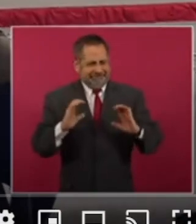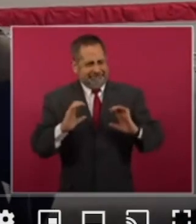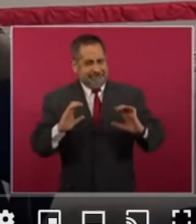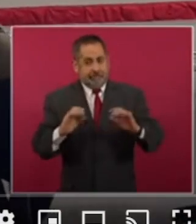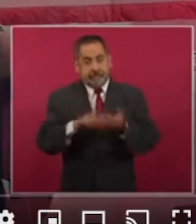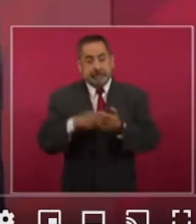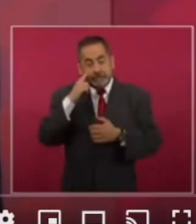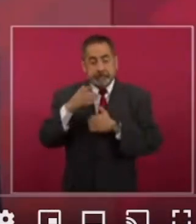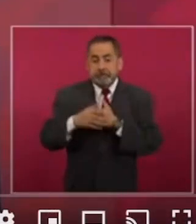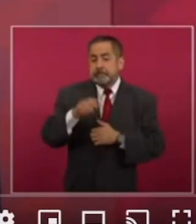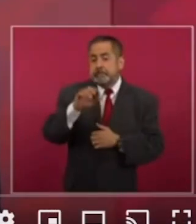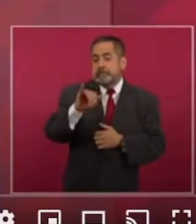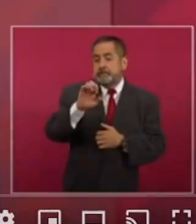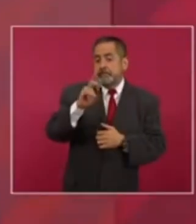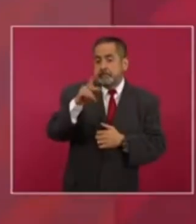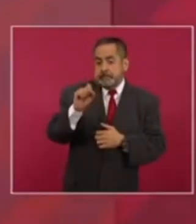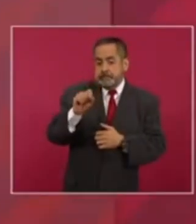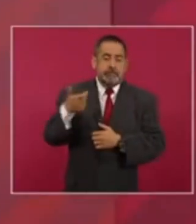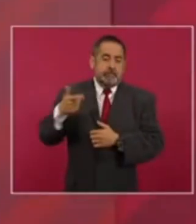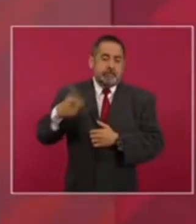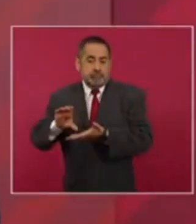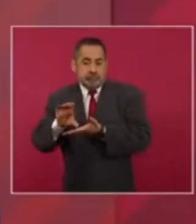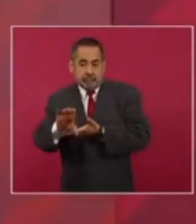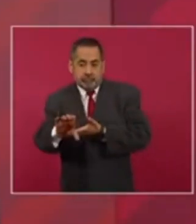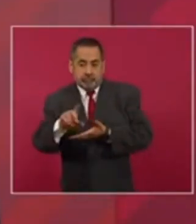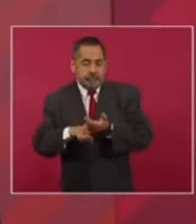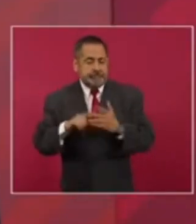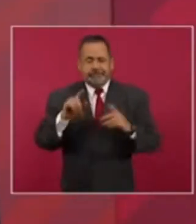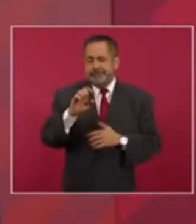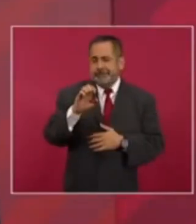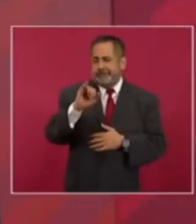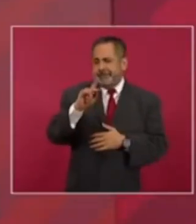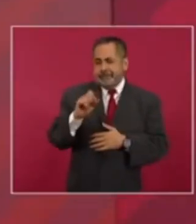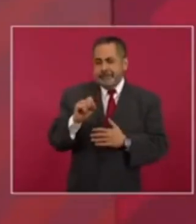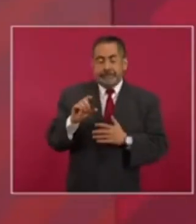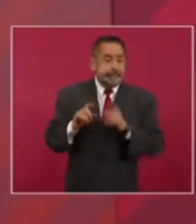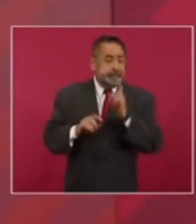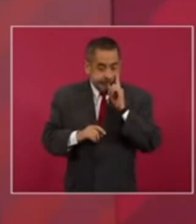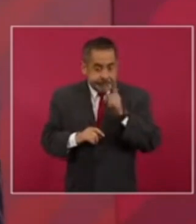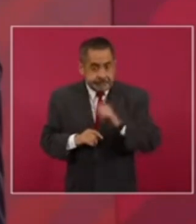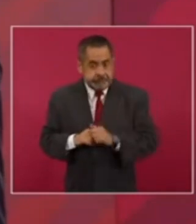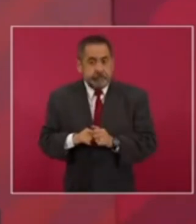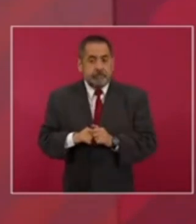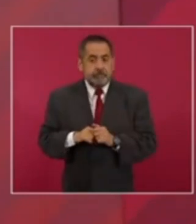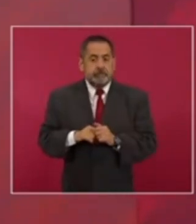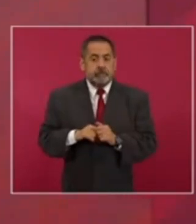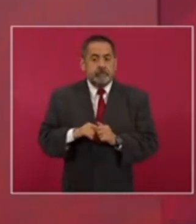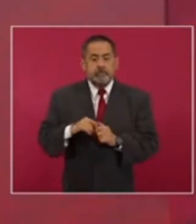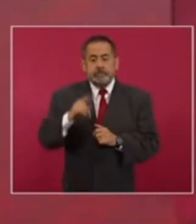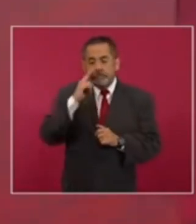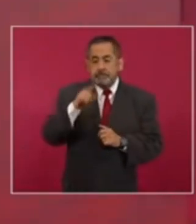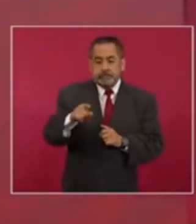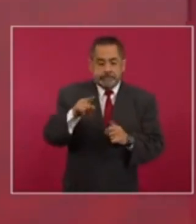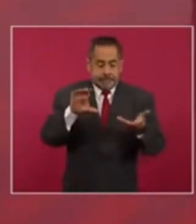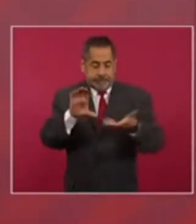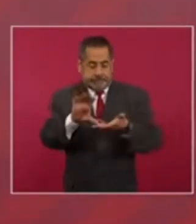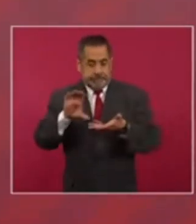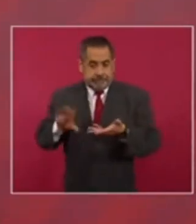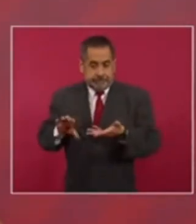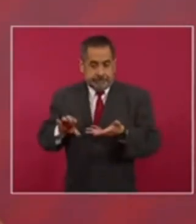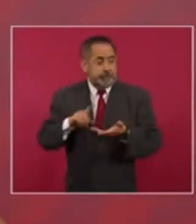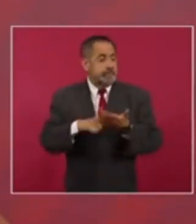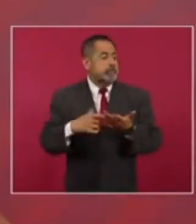IEPS, que es un subsidio al consumidor, que ese subsidio no se lo queden